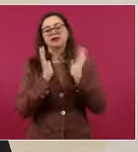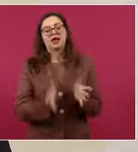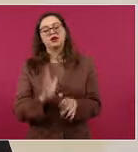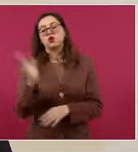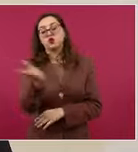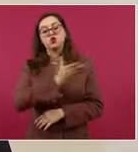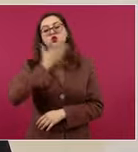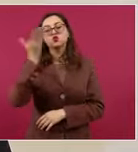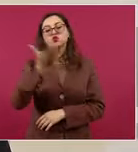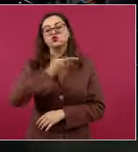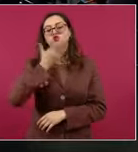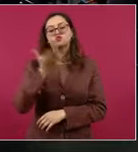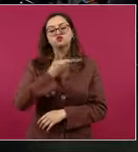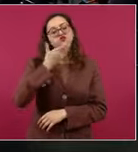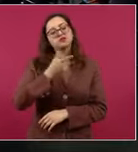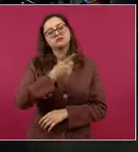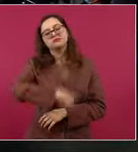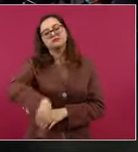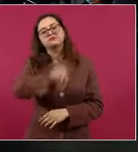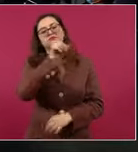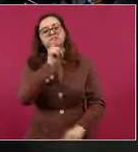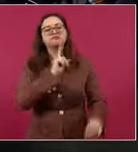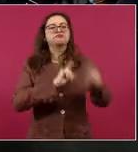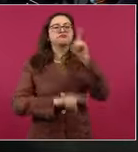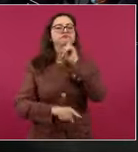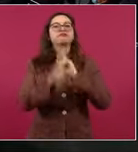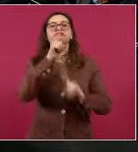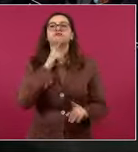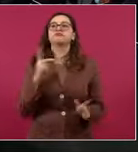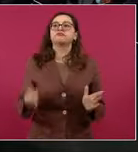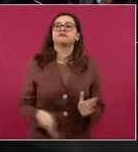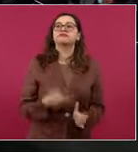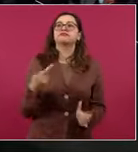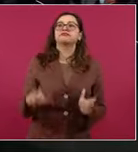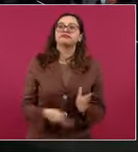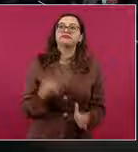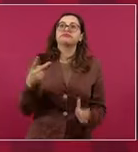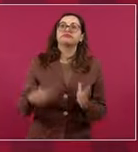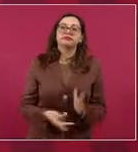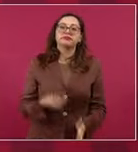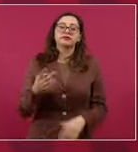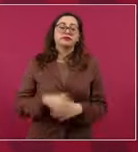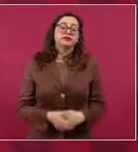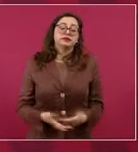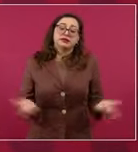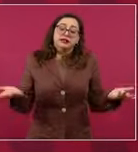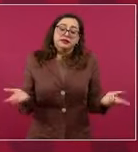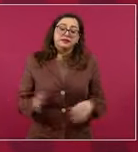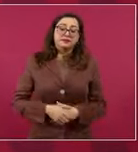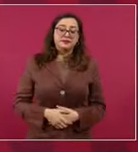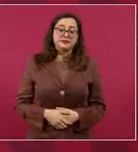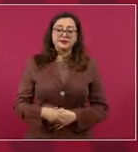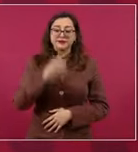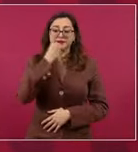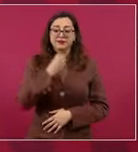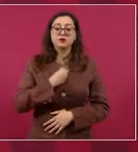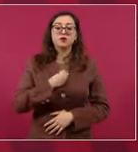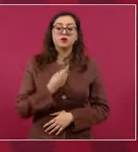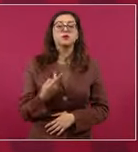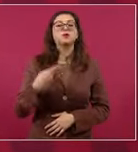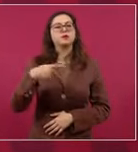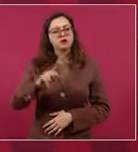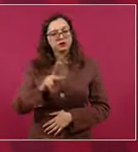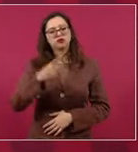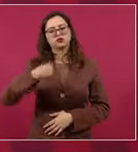pero pues no está de más seguir insistiendo en